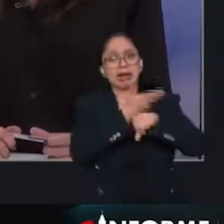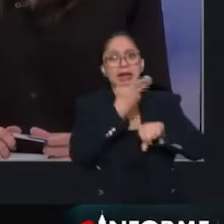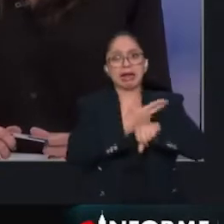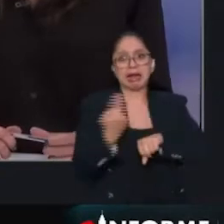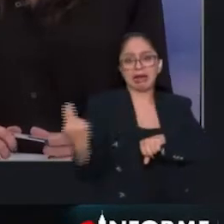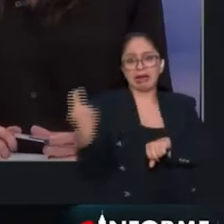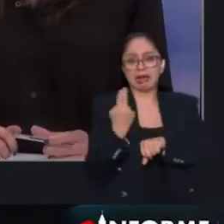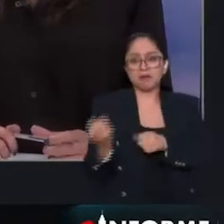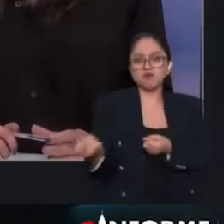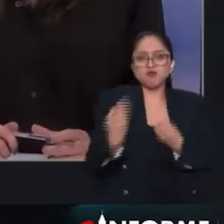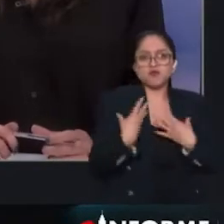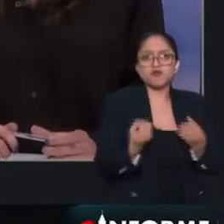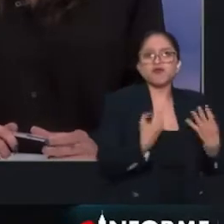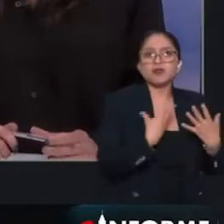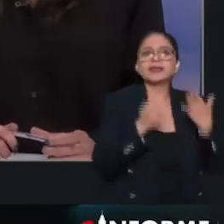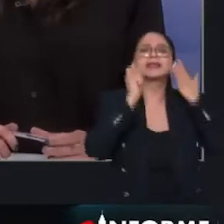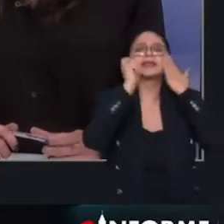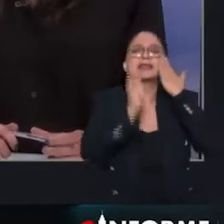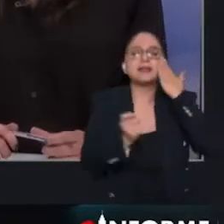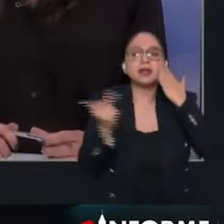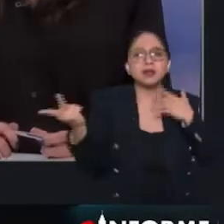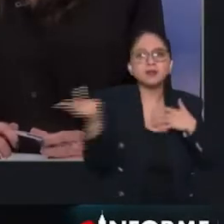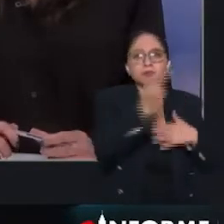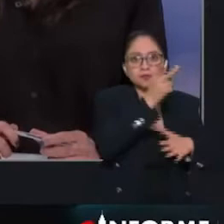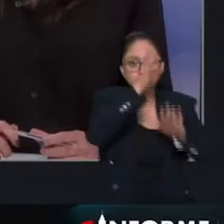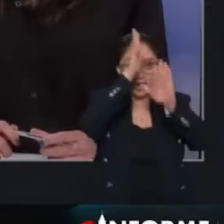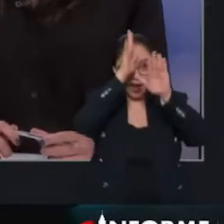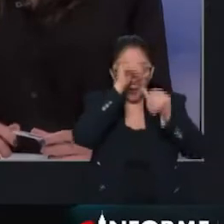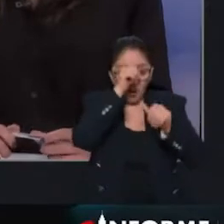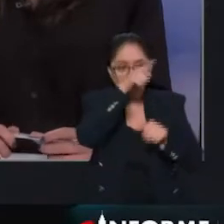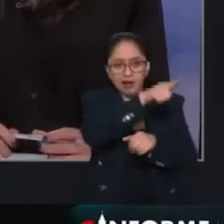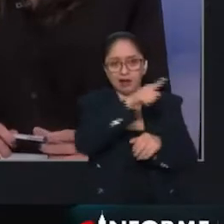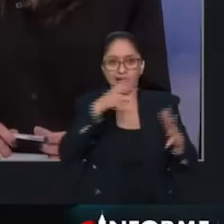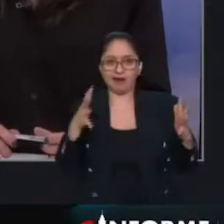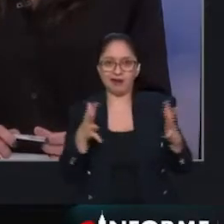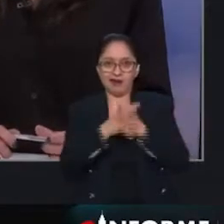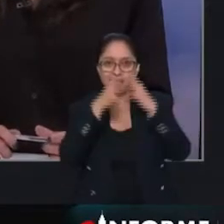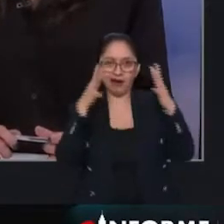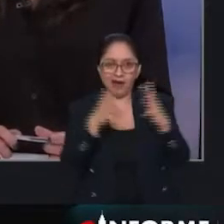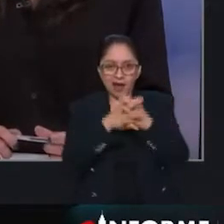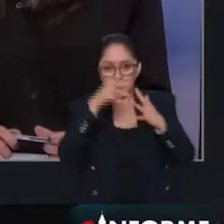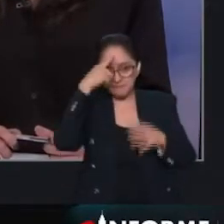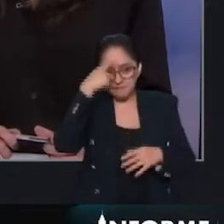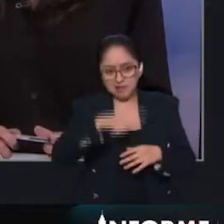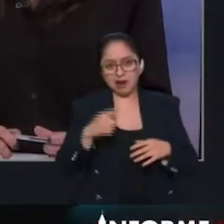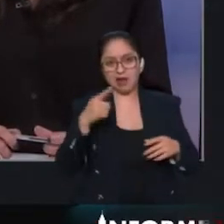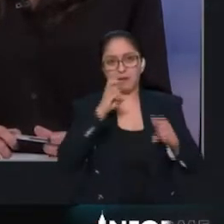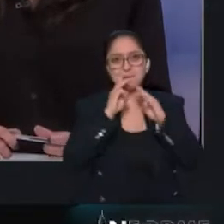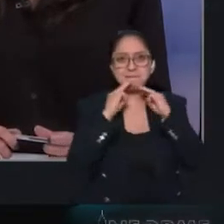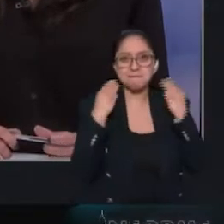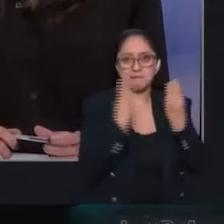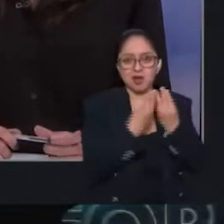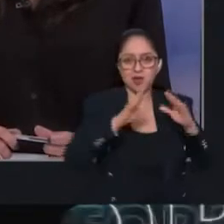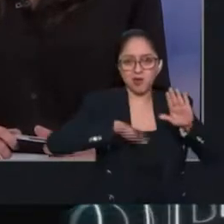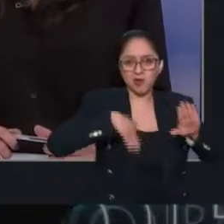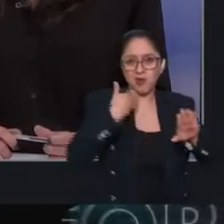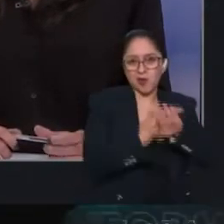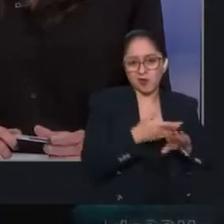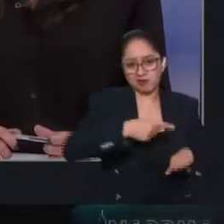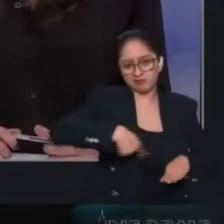que le podemos dar a eso es que ahí se pactó ni más ni menos que la guerra contra el narco. Entonces, y además, ojo, en todos